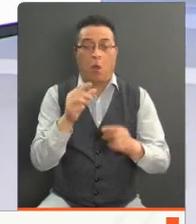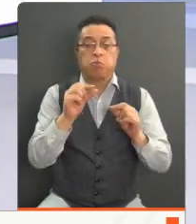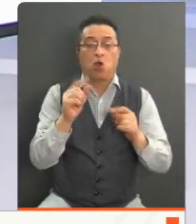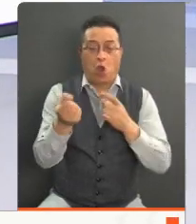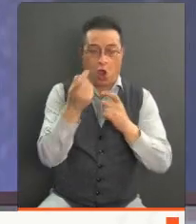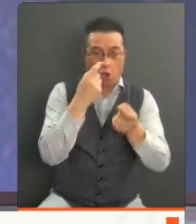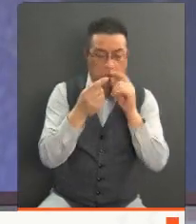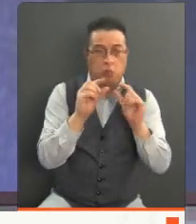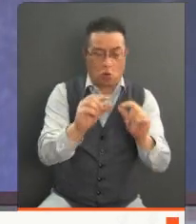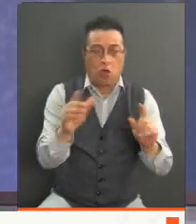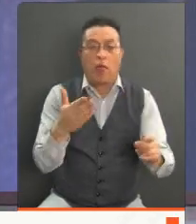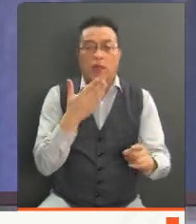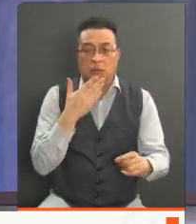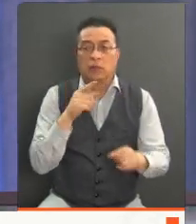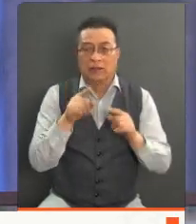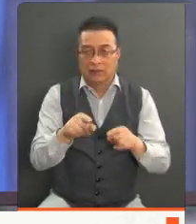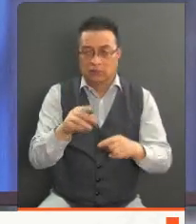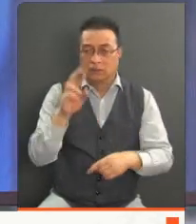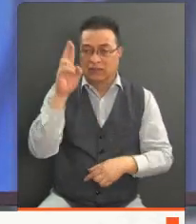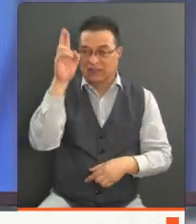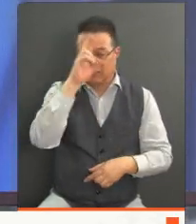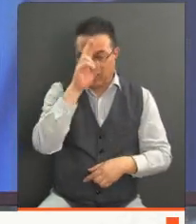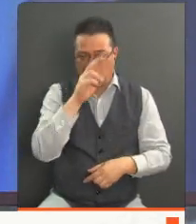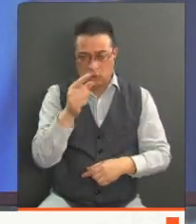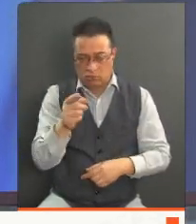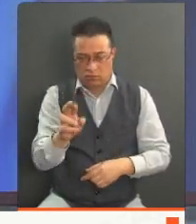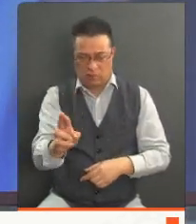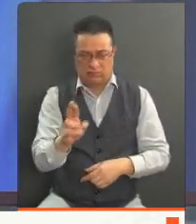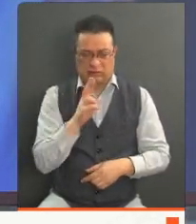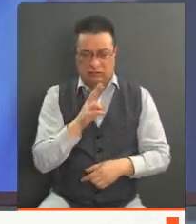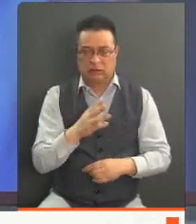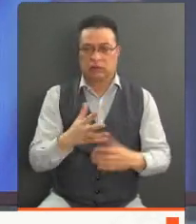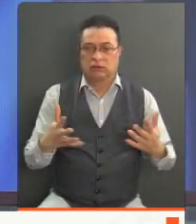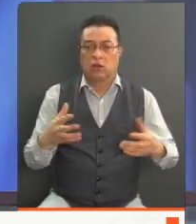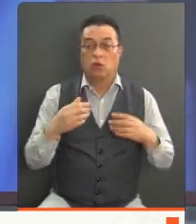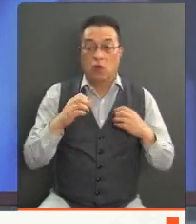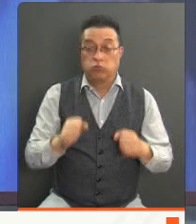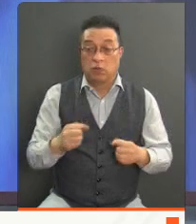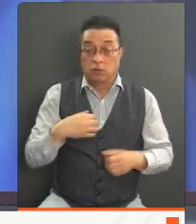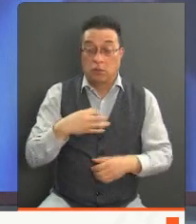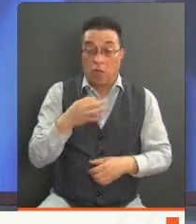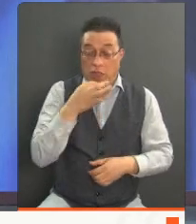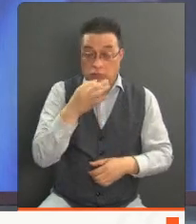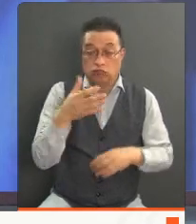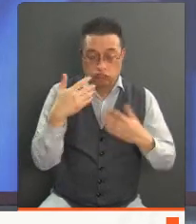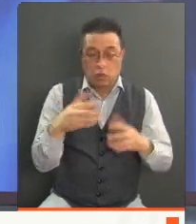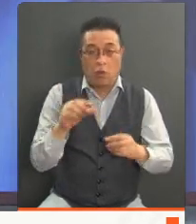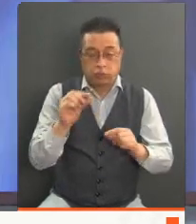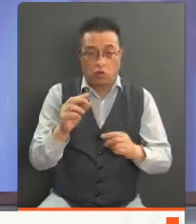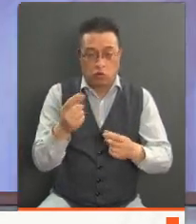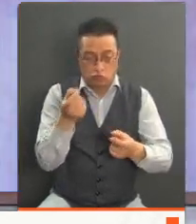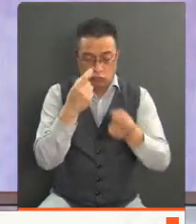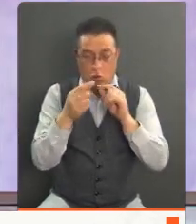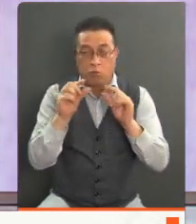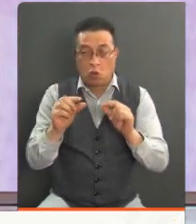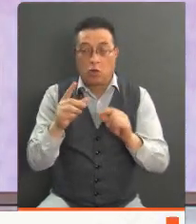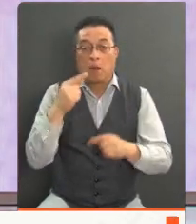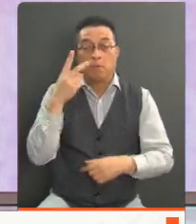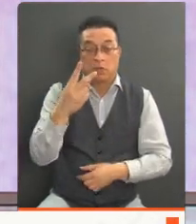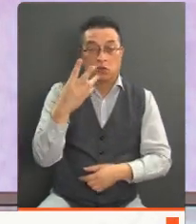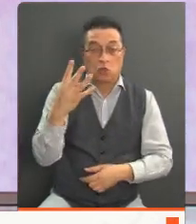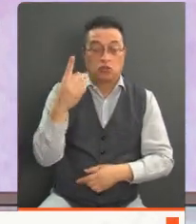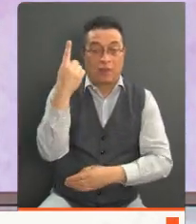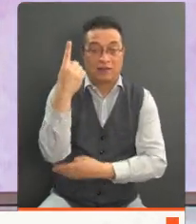eso es lo raro de responder de esa manera porque nosotros podríamos haber dicho se hicieron pocos exámenes pero fue el 24 de diciembre el